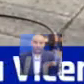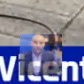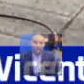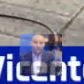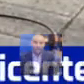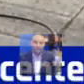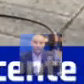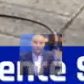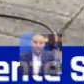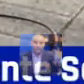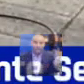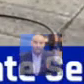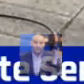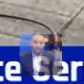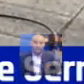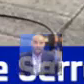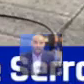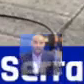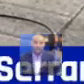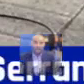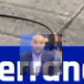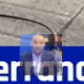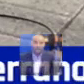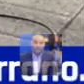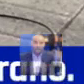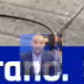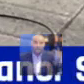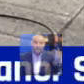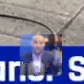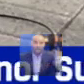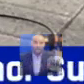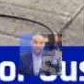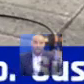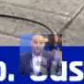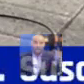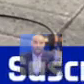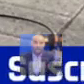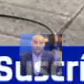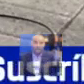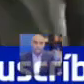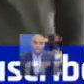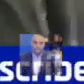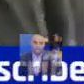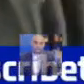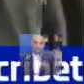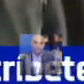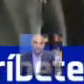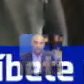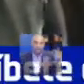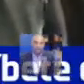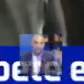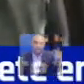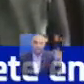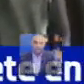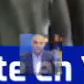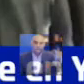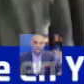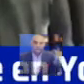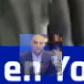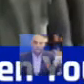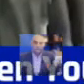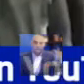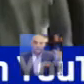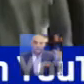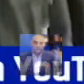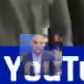decir, o sea, todo este diccionario de oprobios, pues no tiene nada que ver con los planteamientos reflexivos que tendrían que acompañar